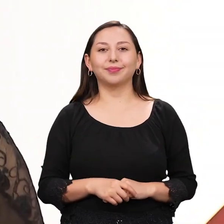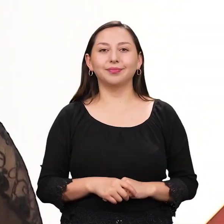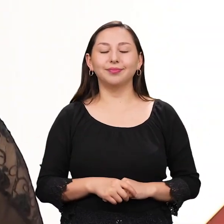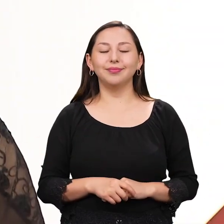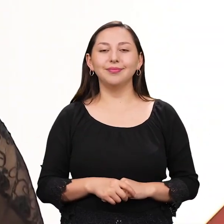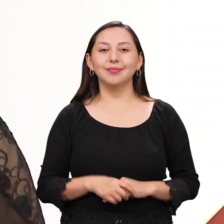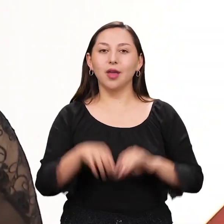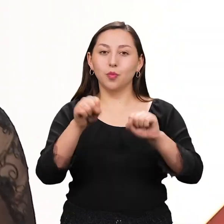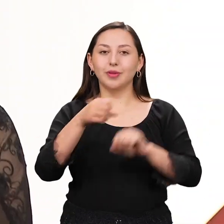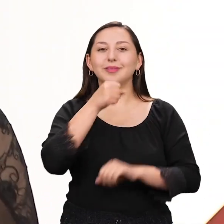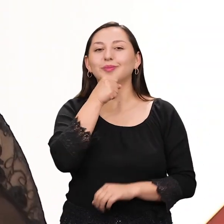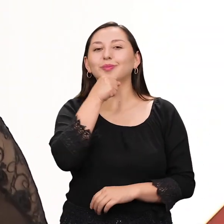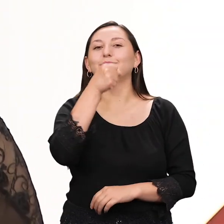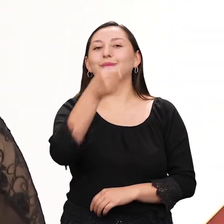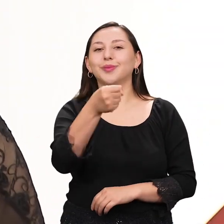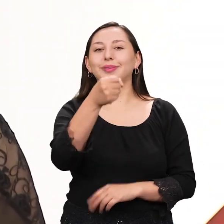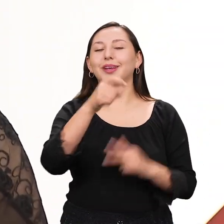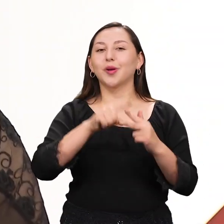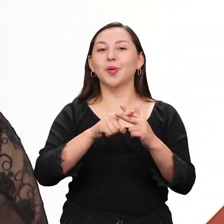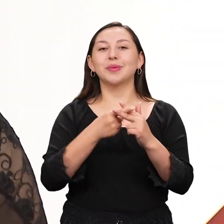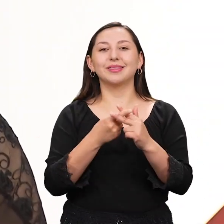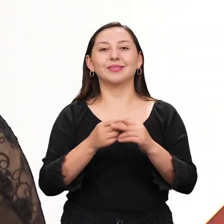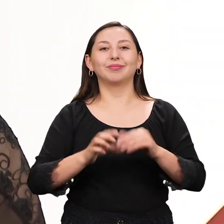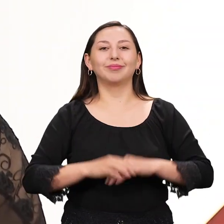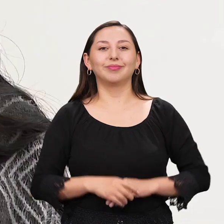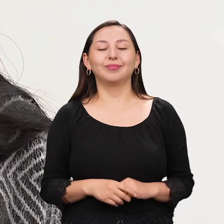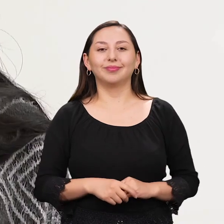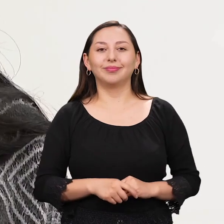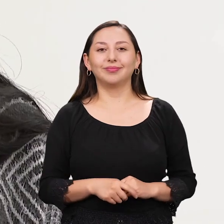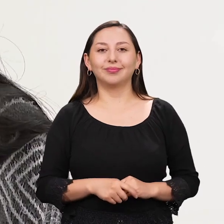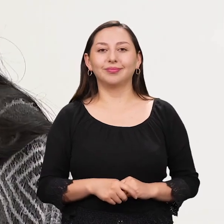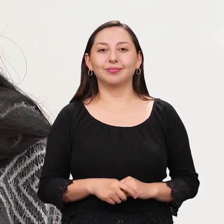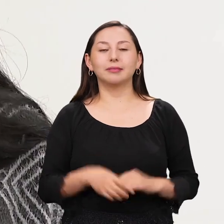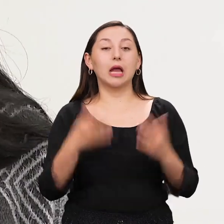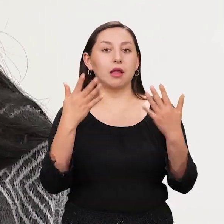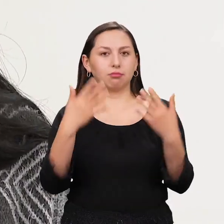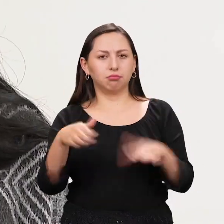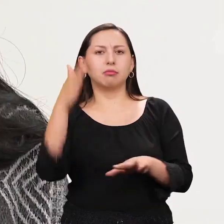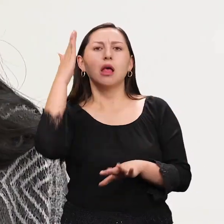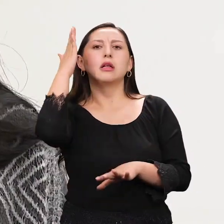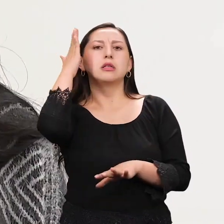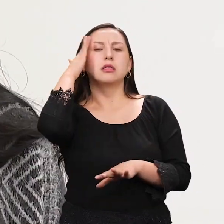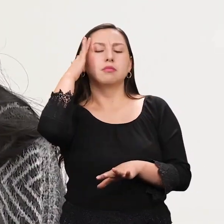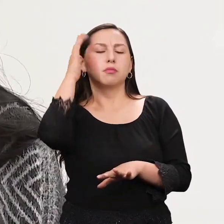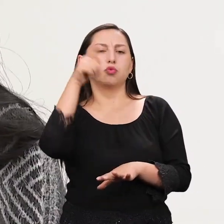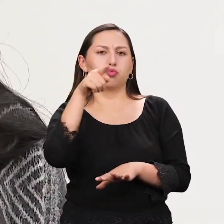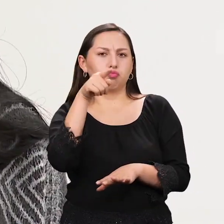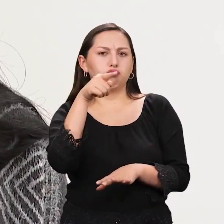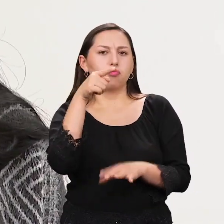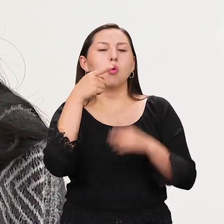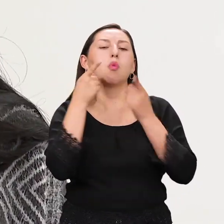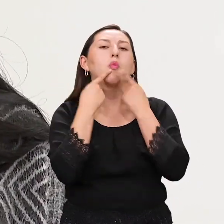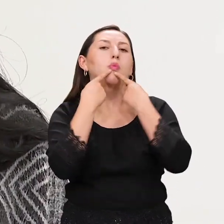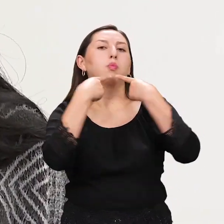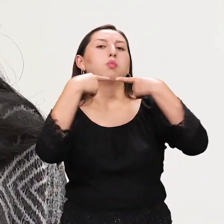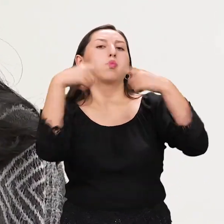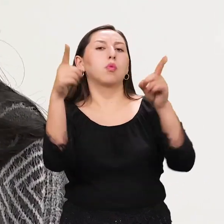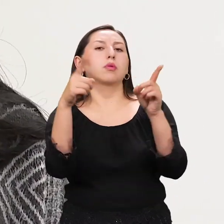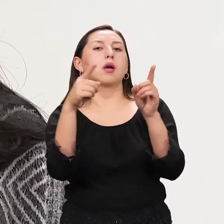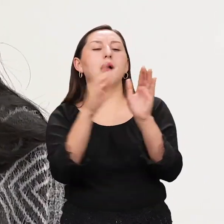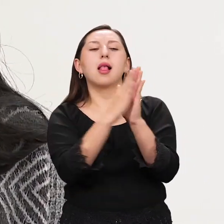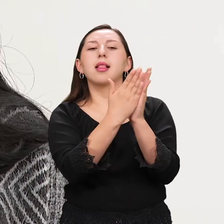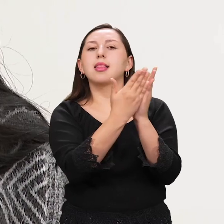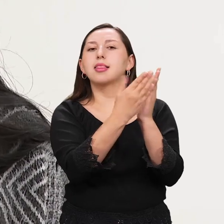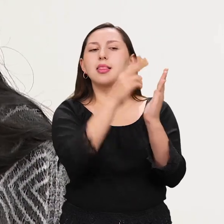Para Natalia, empecemos. ¿Quién se anima primero? Tenemos conocimiento de que ha publicado varios artículos. ¿Cuál